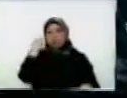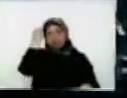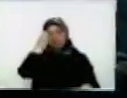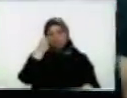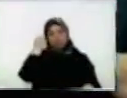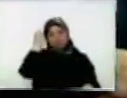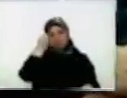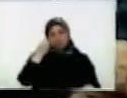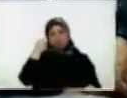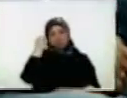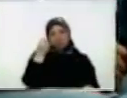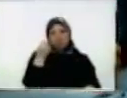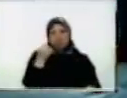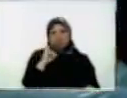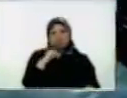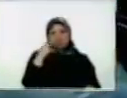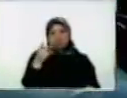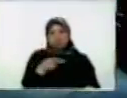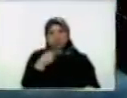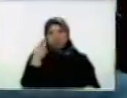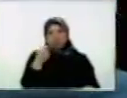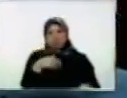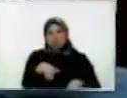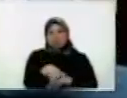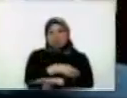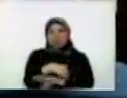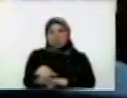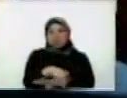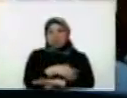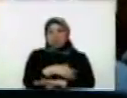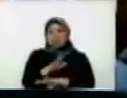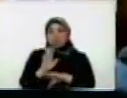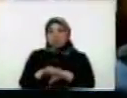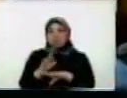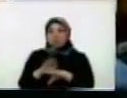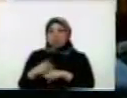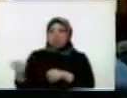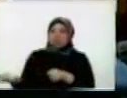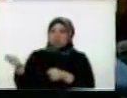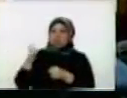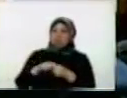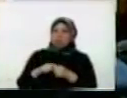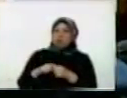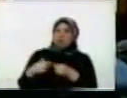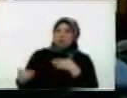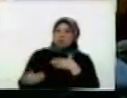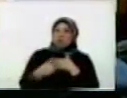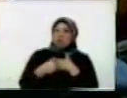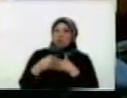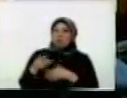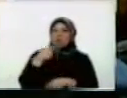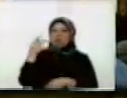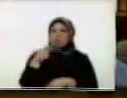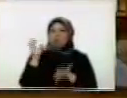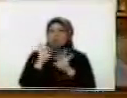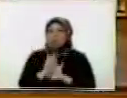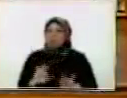¿cuántos políticos en este momento en la calle están pidiendo la intervención contra Venezuela y no ha pasado